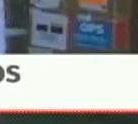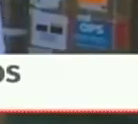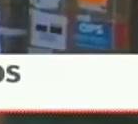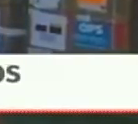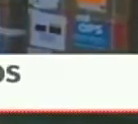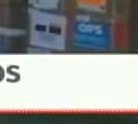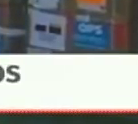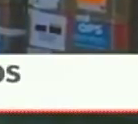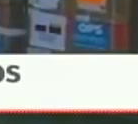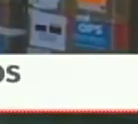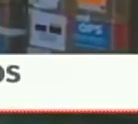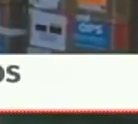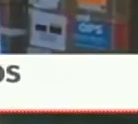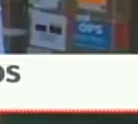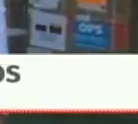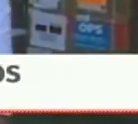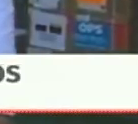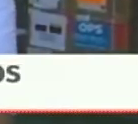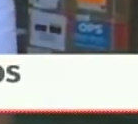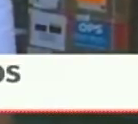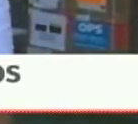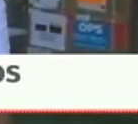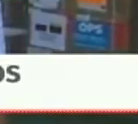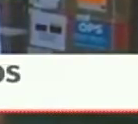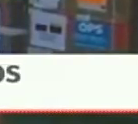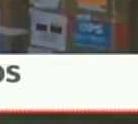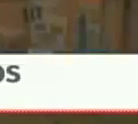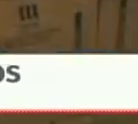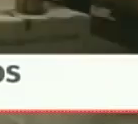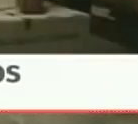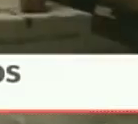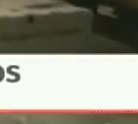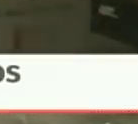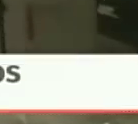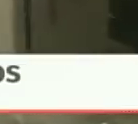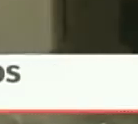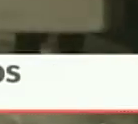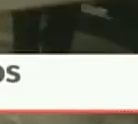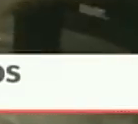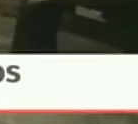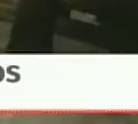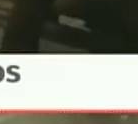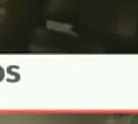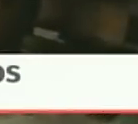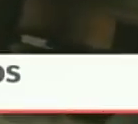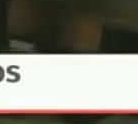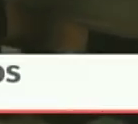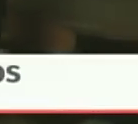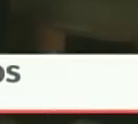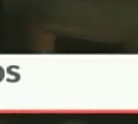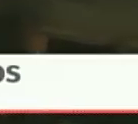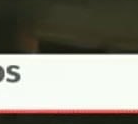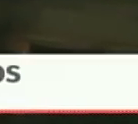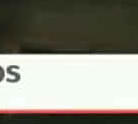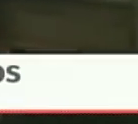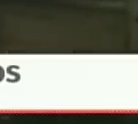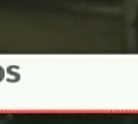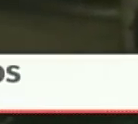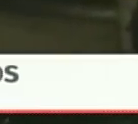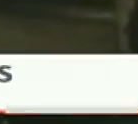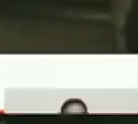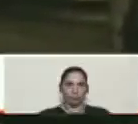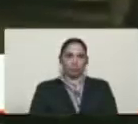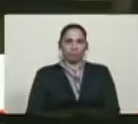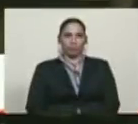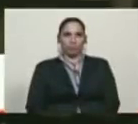de estos medicamentos que se dirigirán a nuestros almacenes robotizado en el estado miranda hay un equipo técnico de los peces no está esperando para hacer